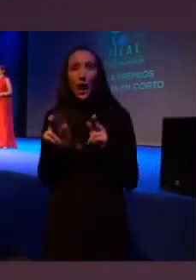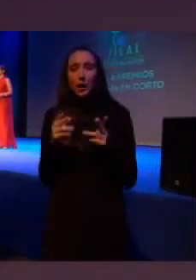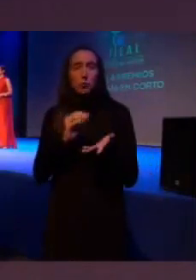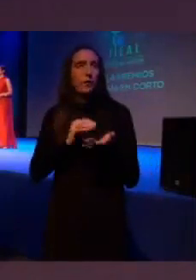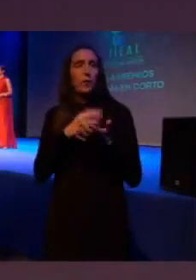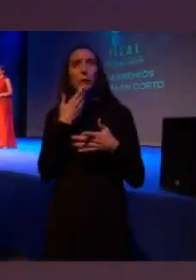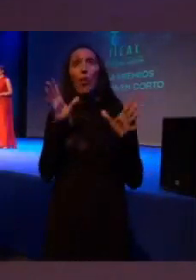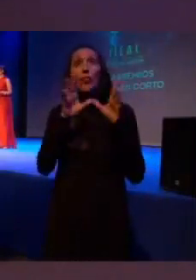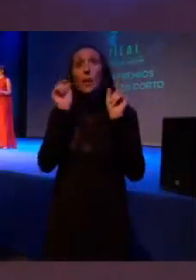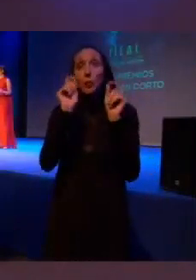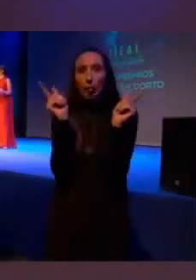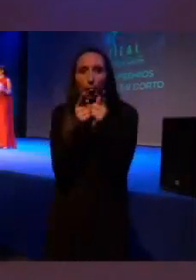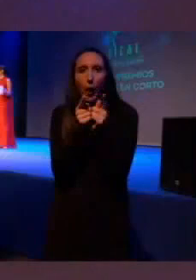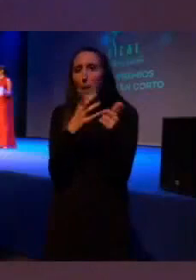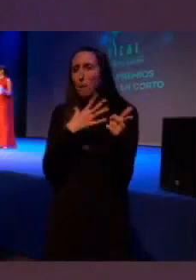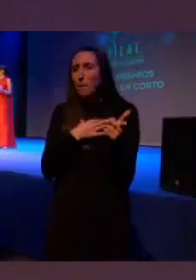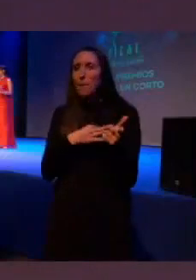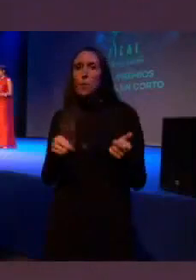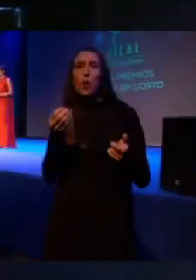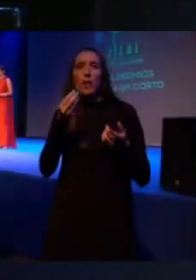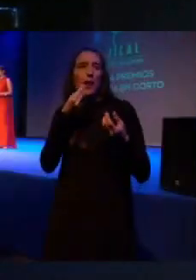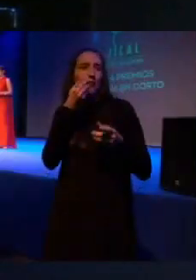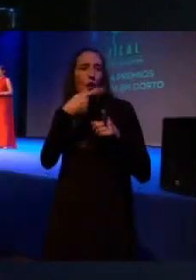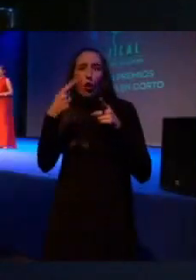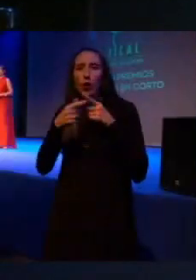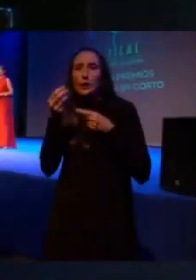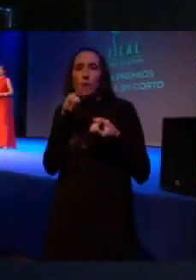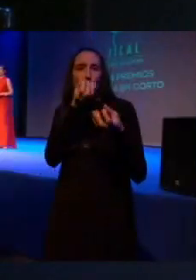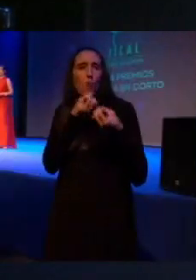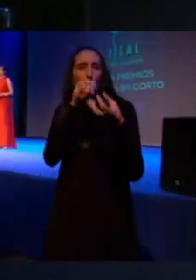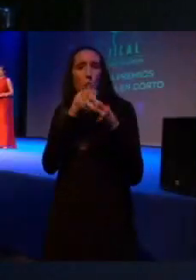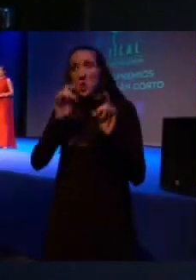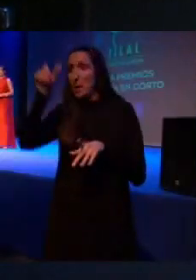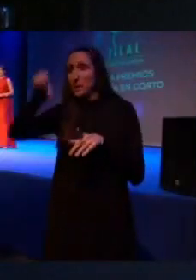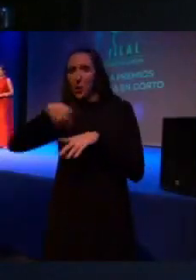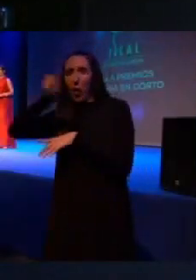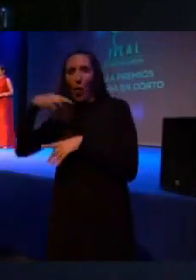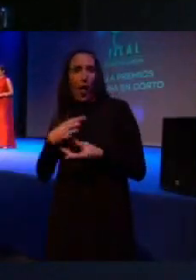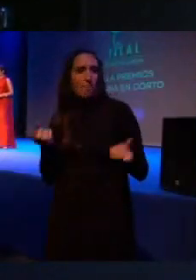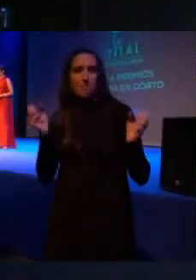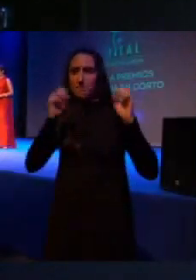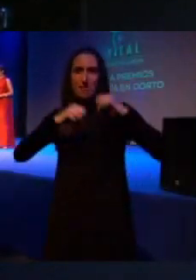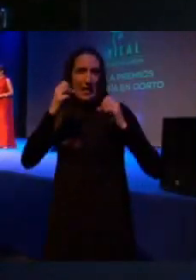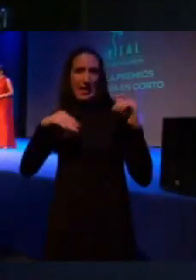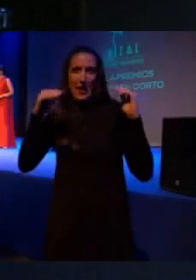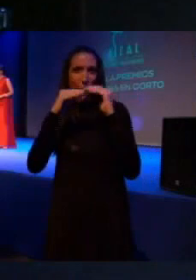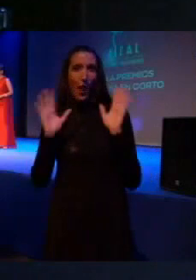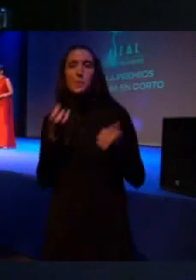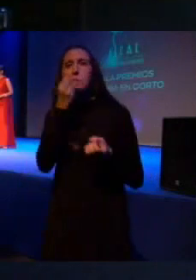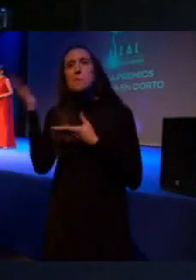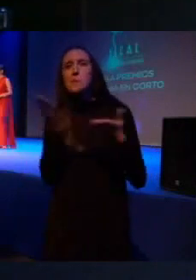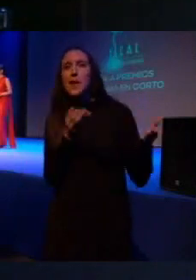tan solo 10 minutos se pueden contar tantas o más cosas que en una película de 2 horas. Bienvenidos y buenas